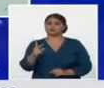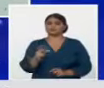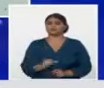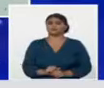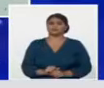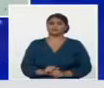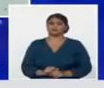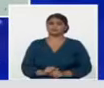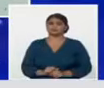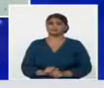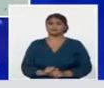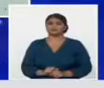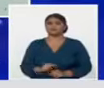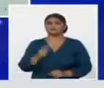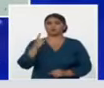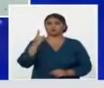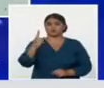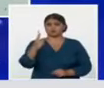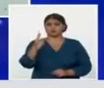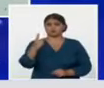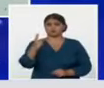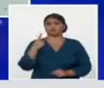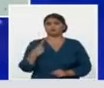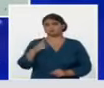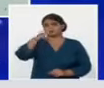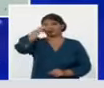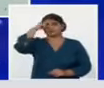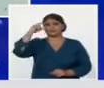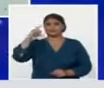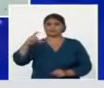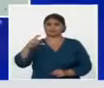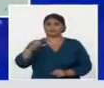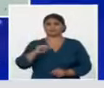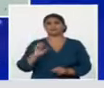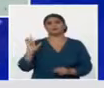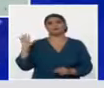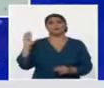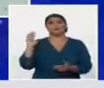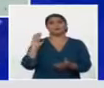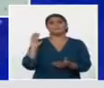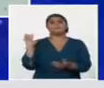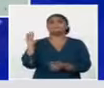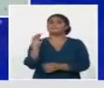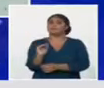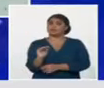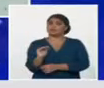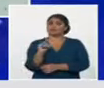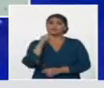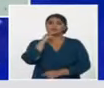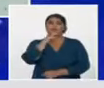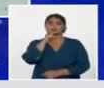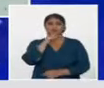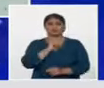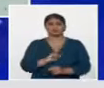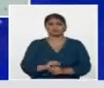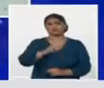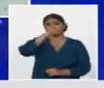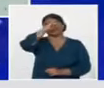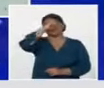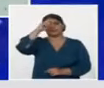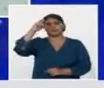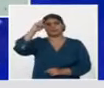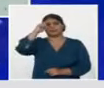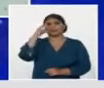Nicaragua y uno de Santa Clara, también viajeros cubanos procedentes de Rusia. En Santi Espíritus, 2